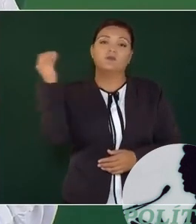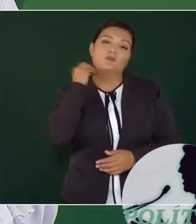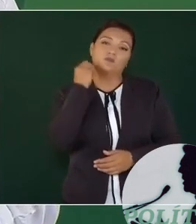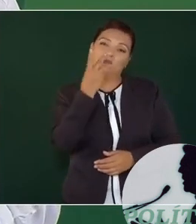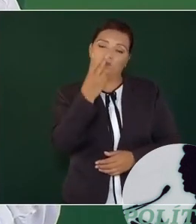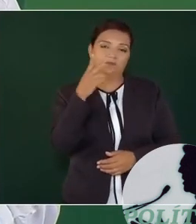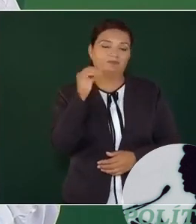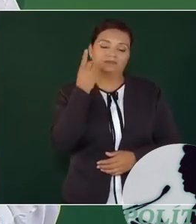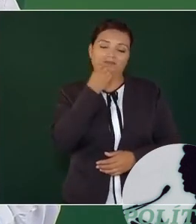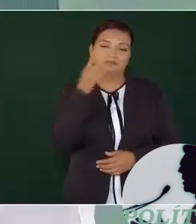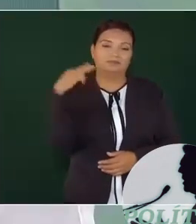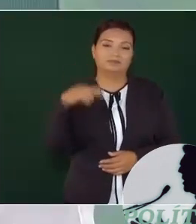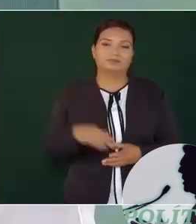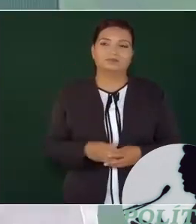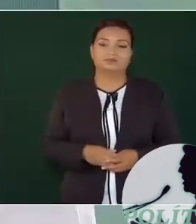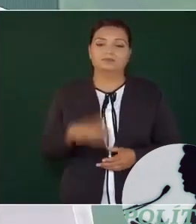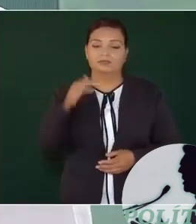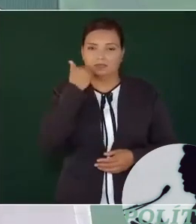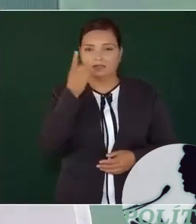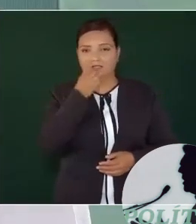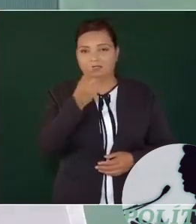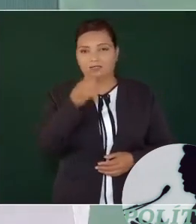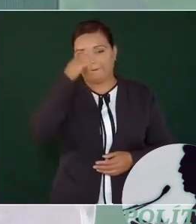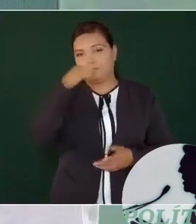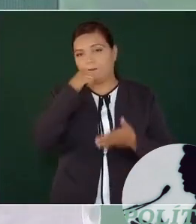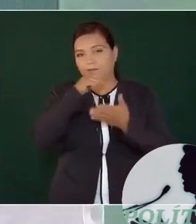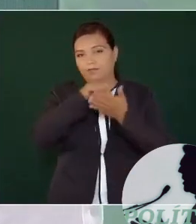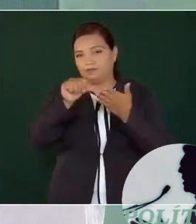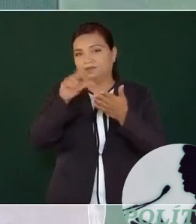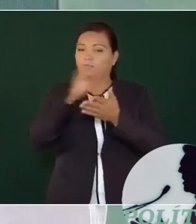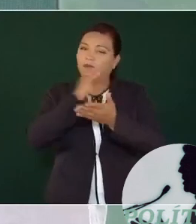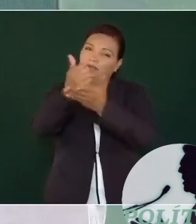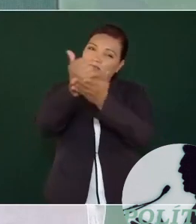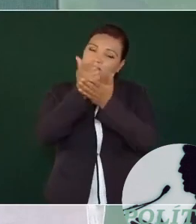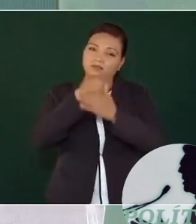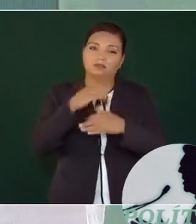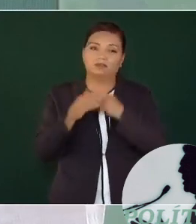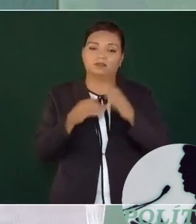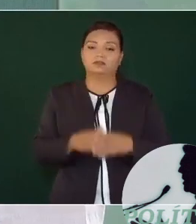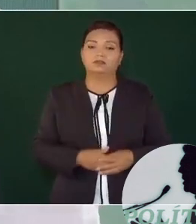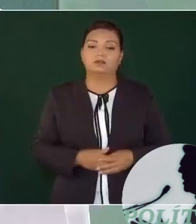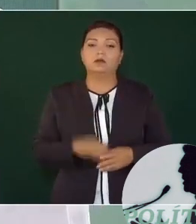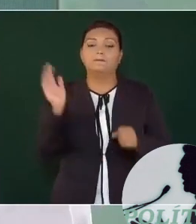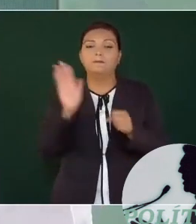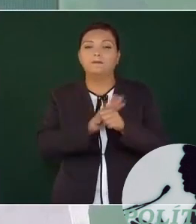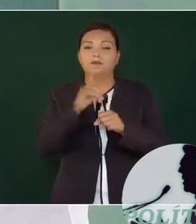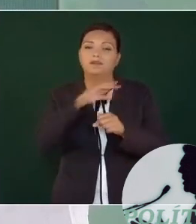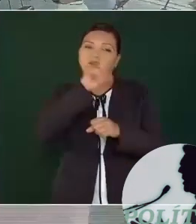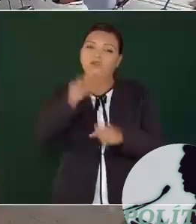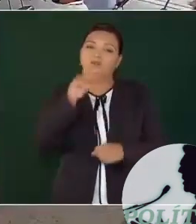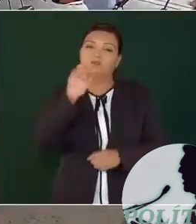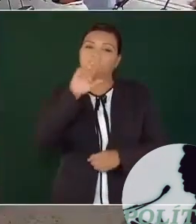dos abogados, quiero aprovechar para decirles que nos ayuden, porque van a